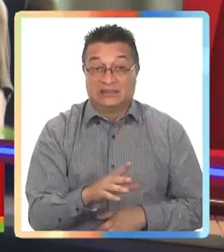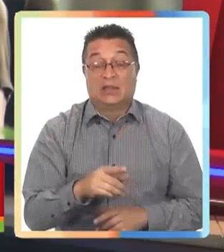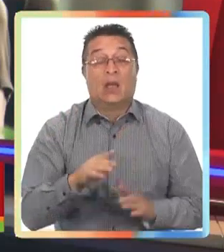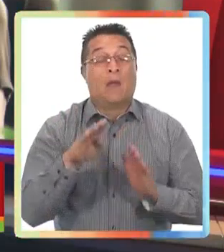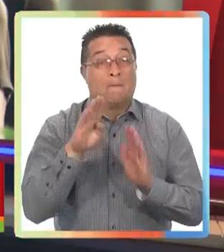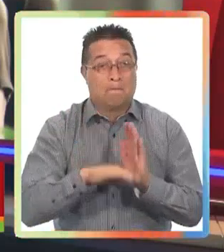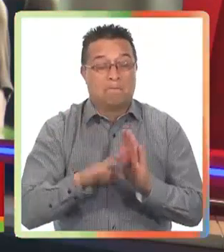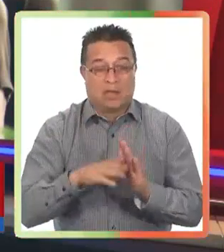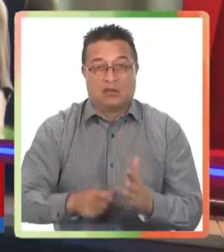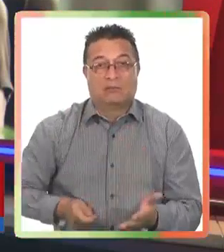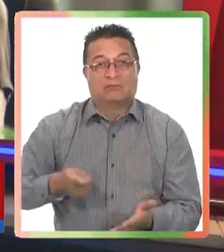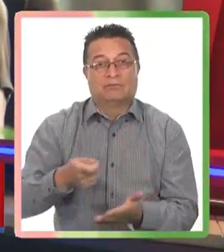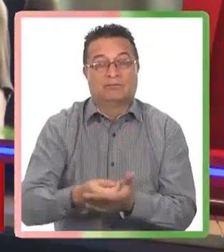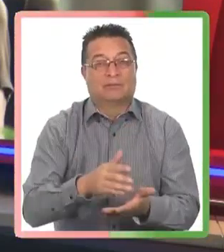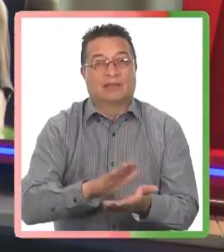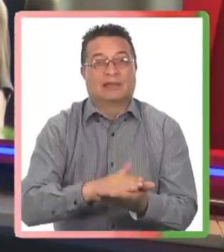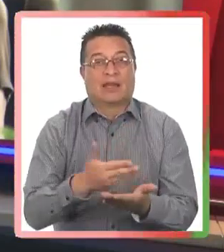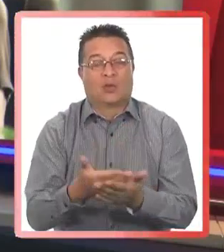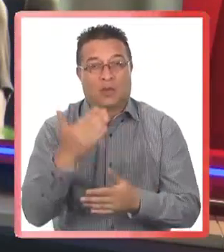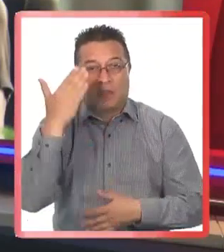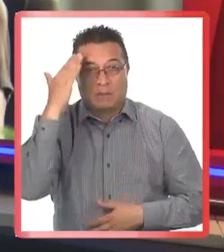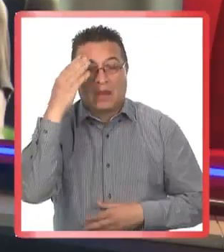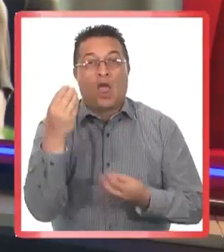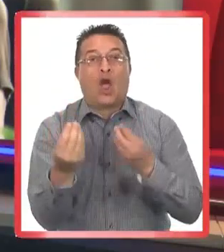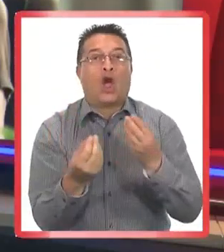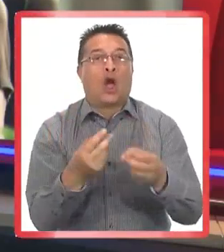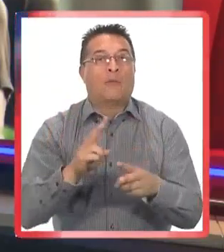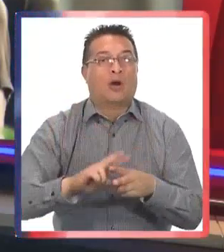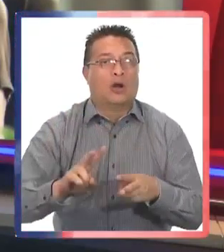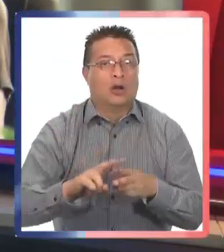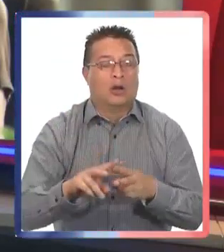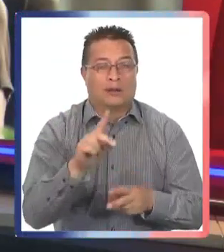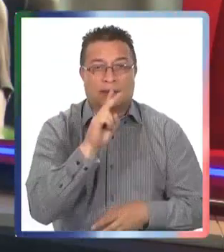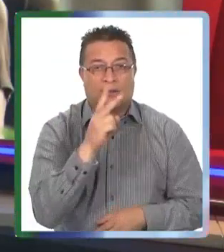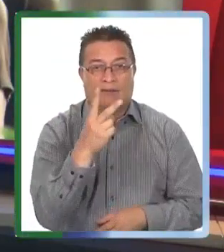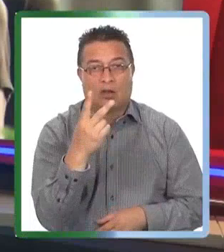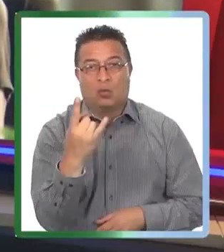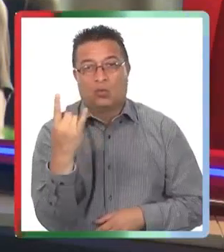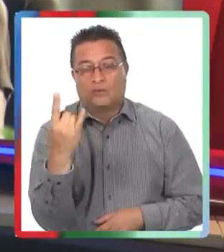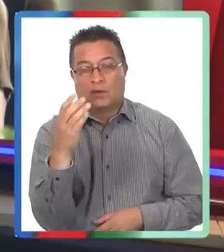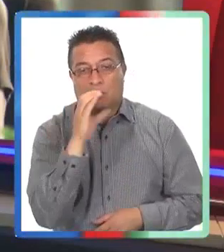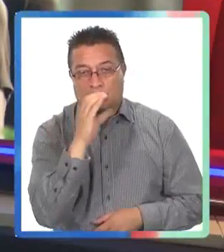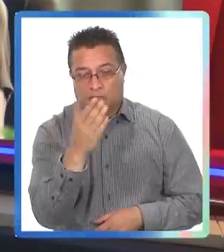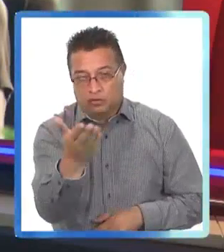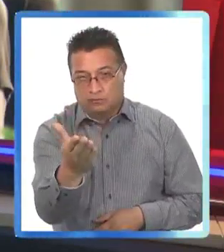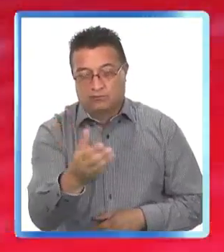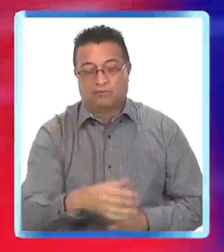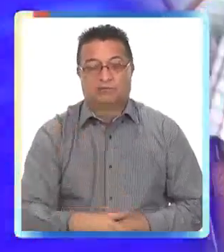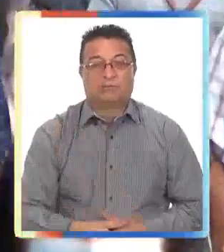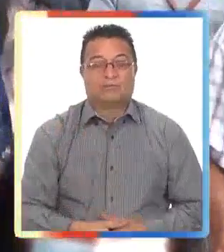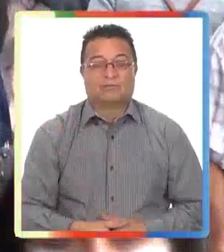los que menos invierte en salud mental. ¿Cómo resolverlo? TVU Universidad de Concepción nos cuenta.